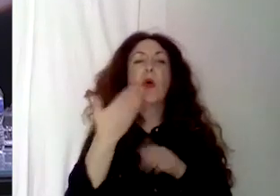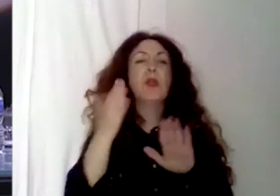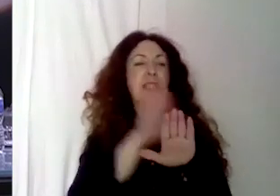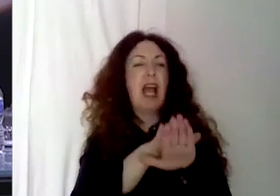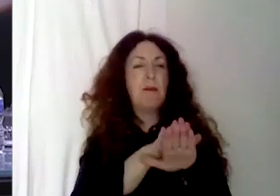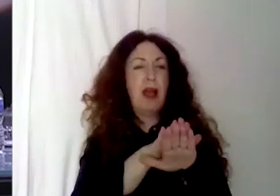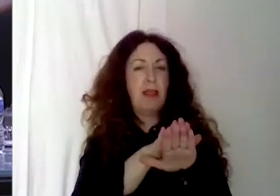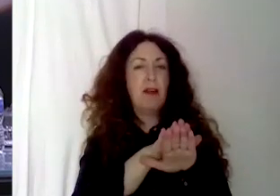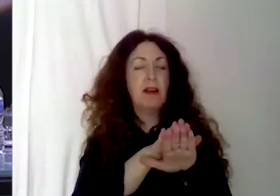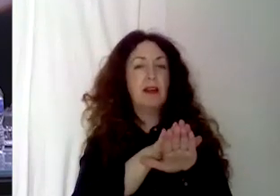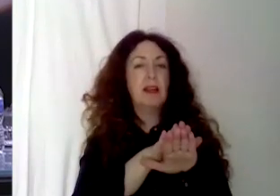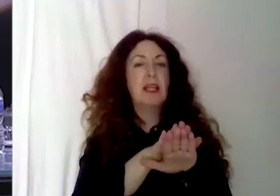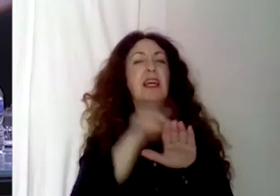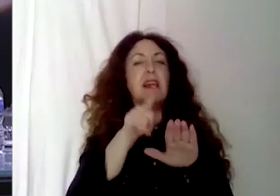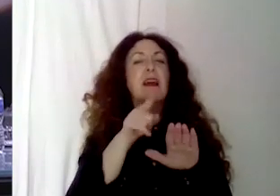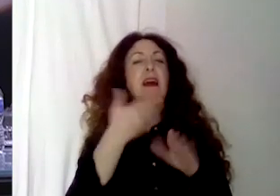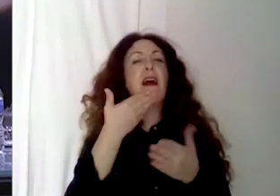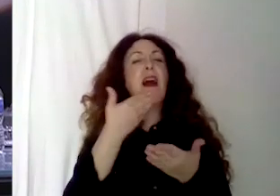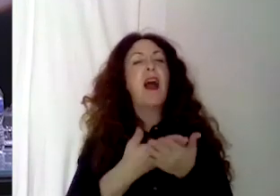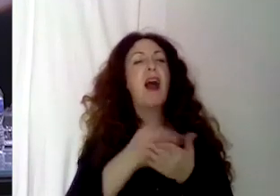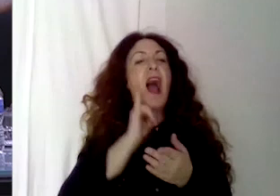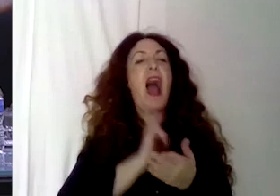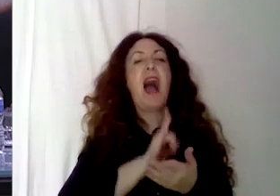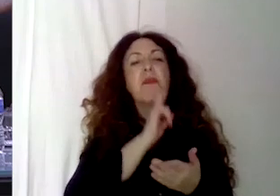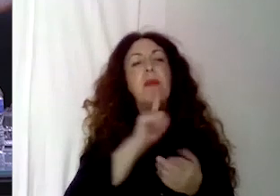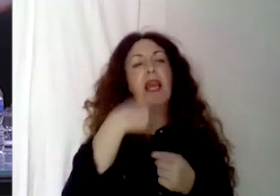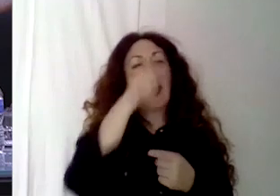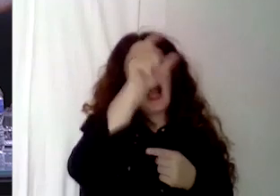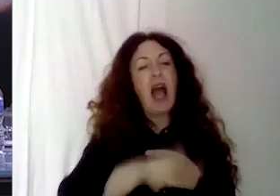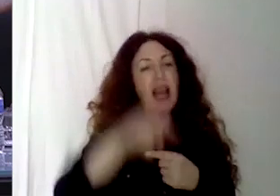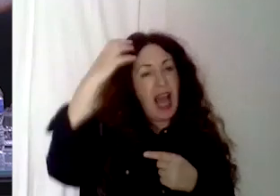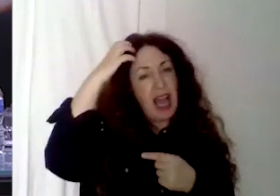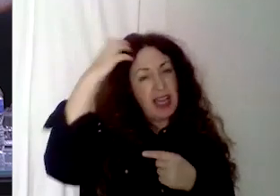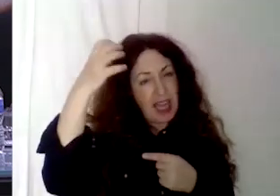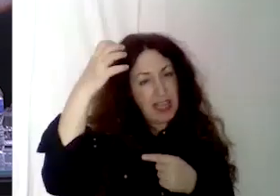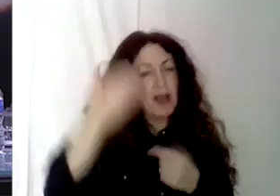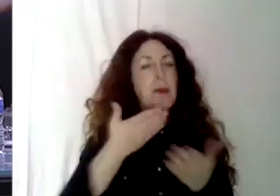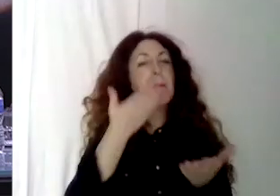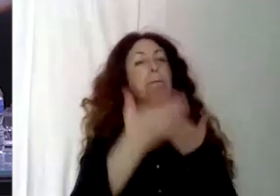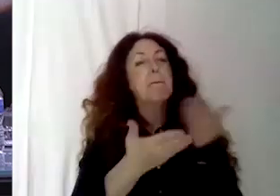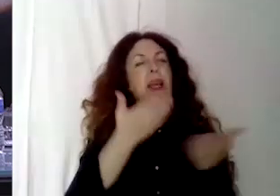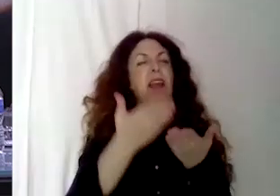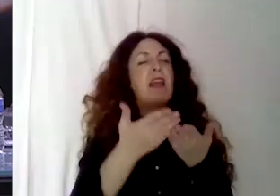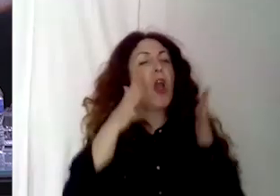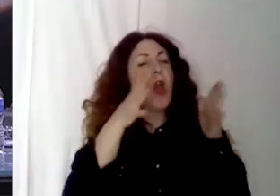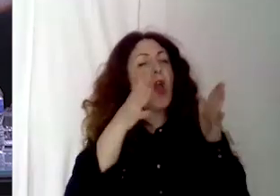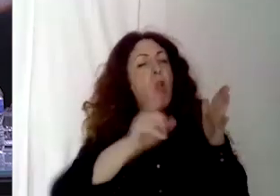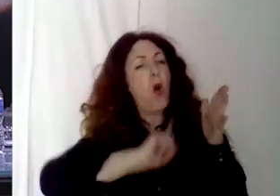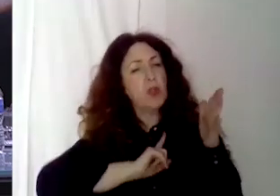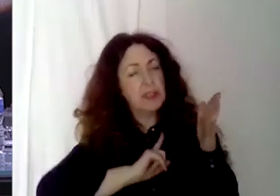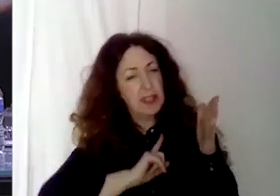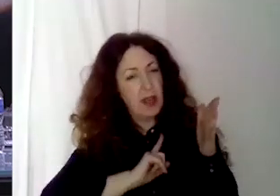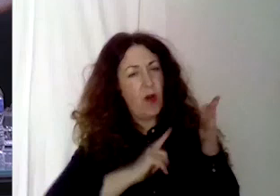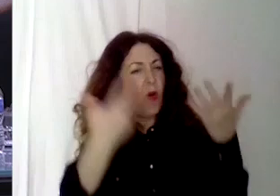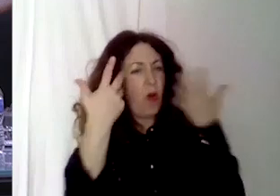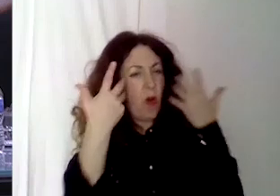que admira a la reina, al que le pide consejo, y le pide consejos que hoy día nos parecerían extravagantes. ¿Qué día me